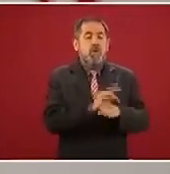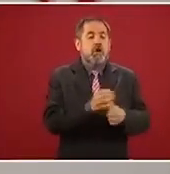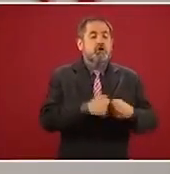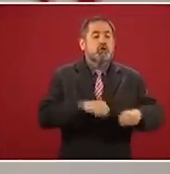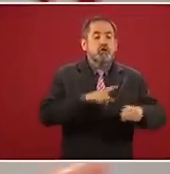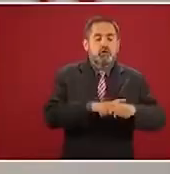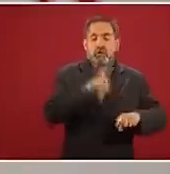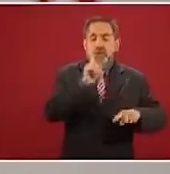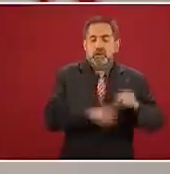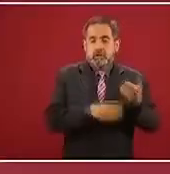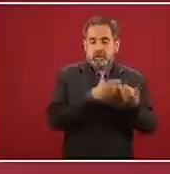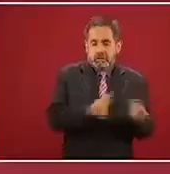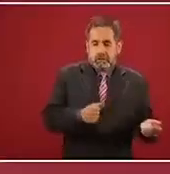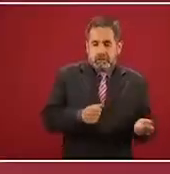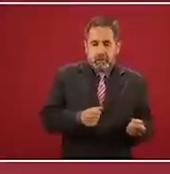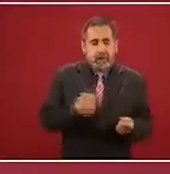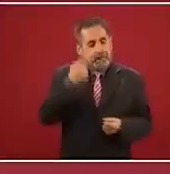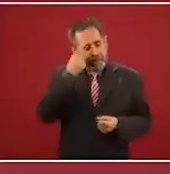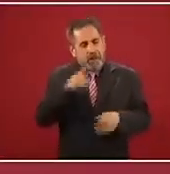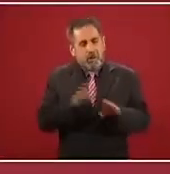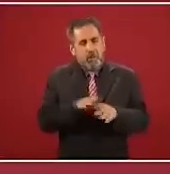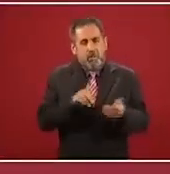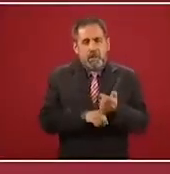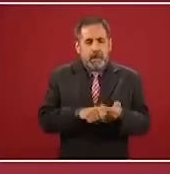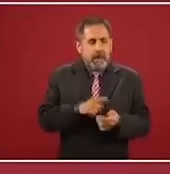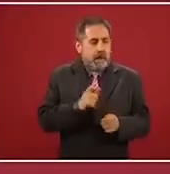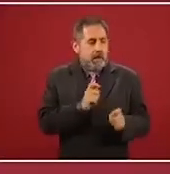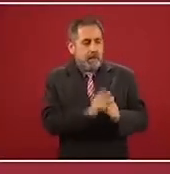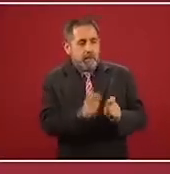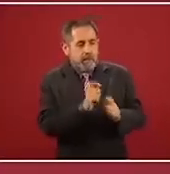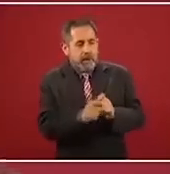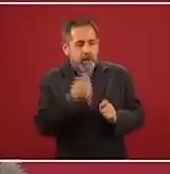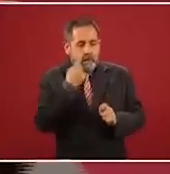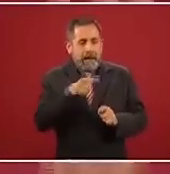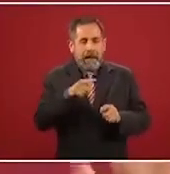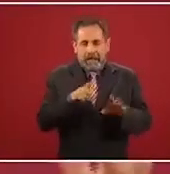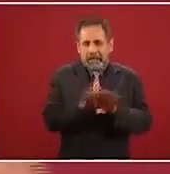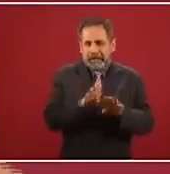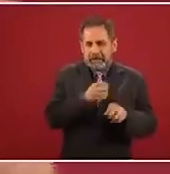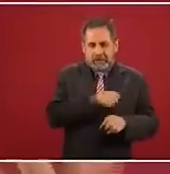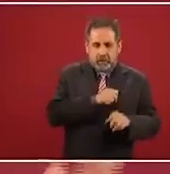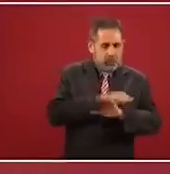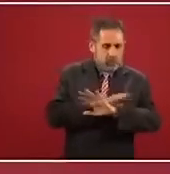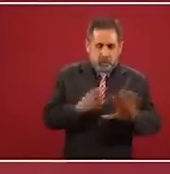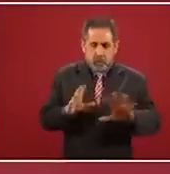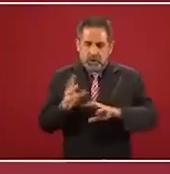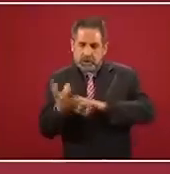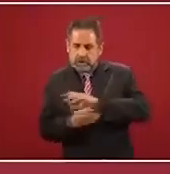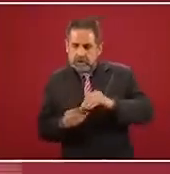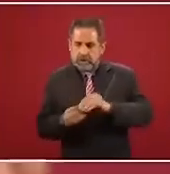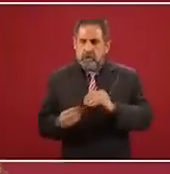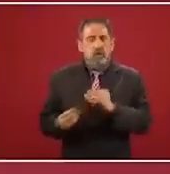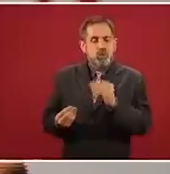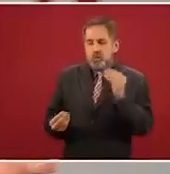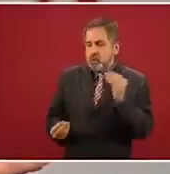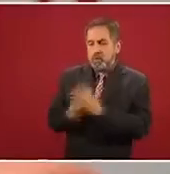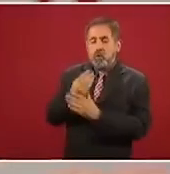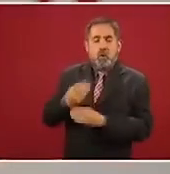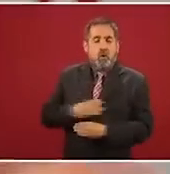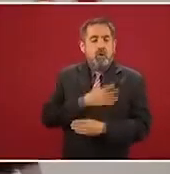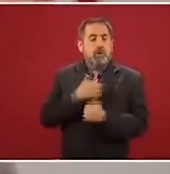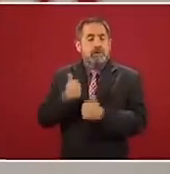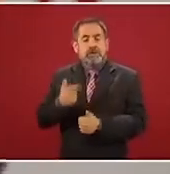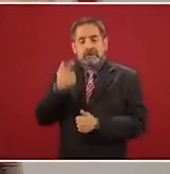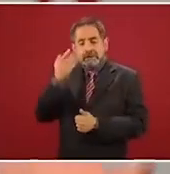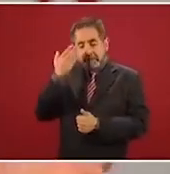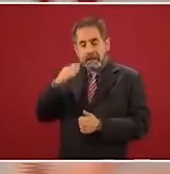salud, que era un mecanismo de pago de los servicios de salud, y nació un sistema de salud para el bienestar. En el elemento uno